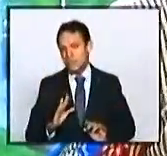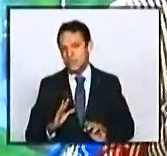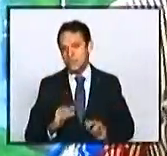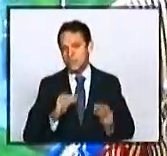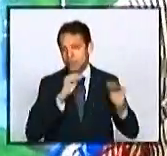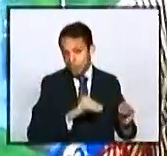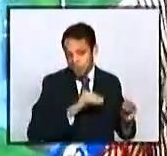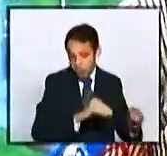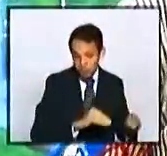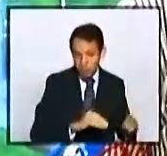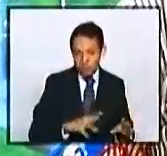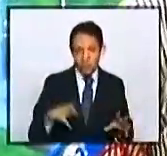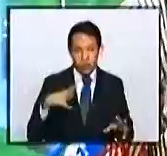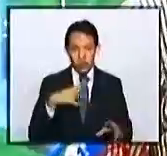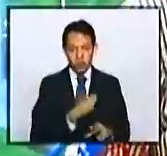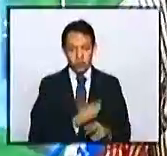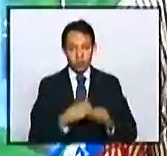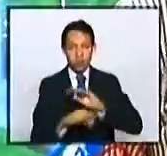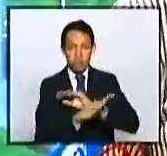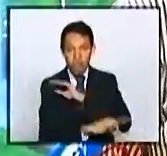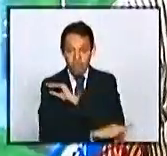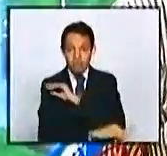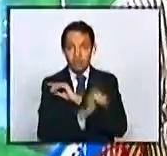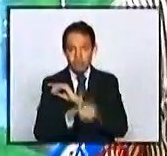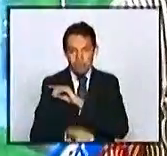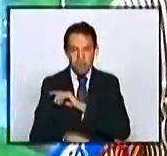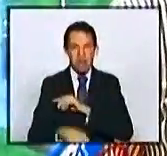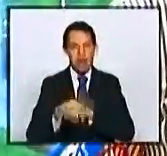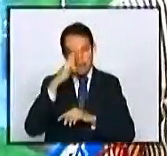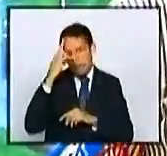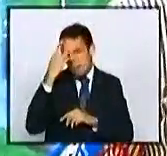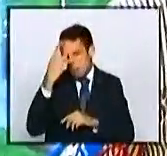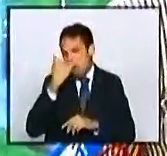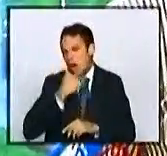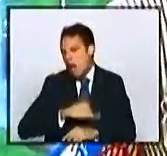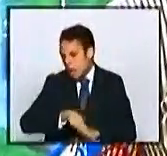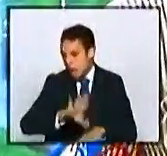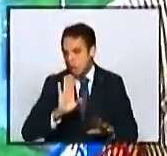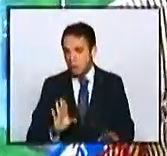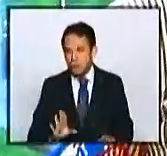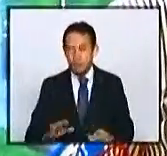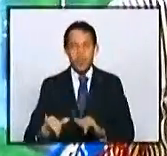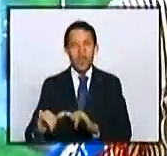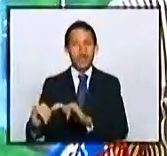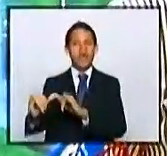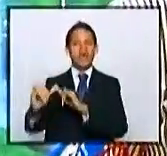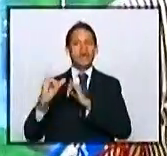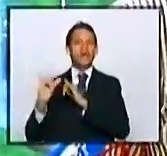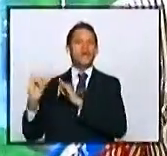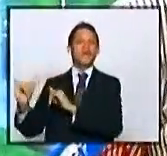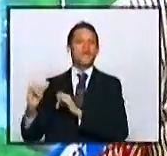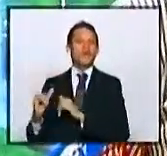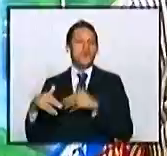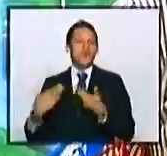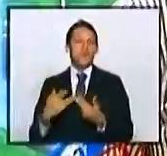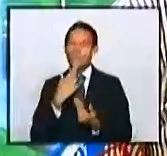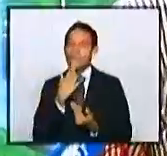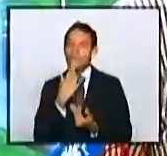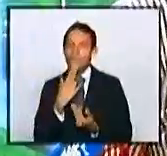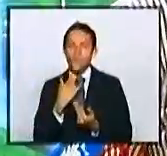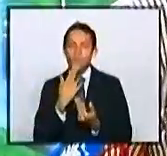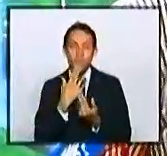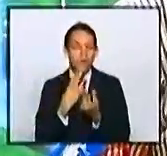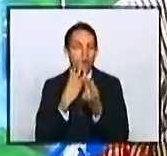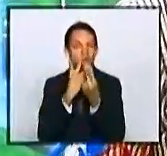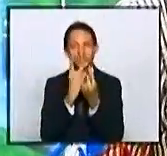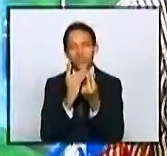formación, nosotros con la formación que tenemos nos equivocamos muchas veces como padres, pero todo debe estar mediado por la bondad y el amor que le